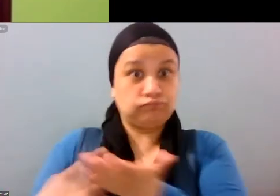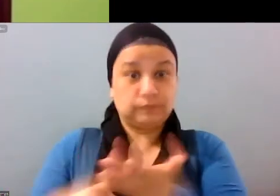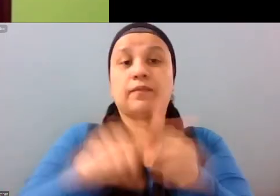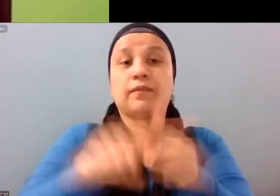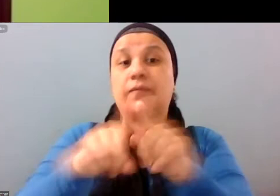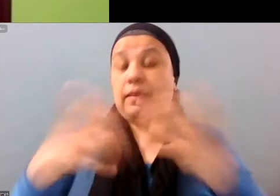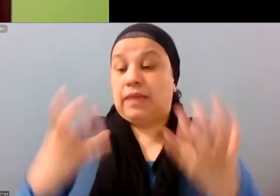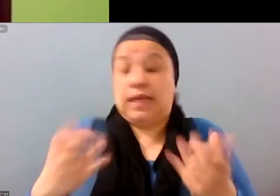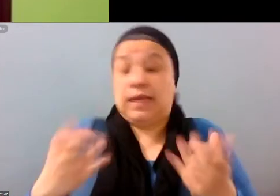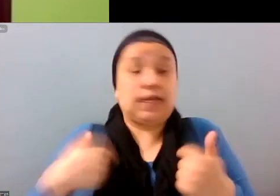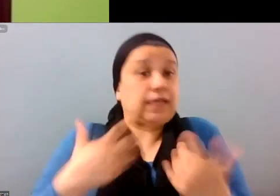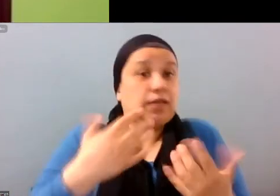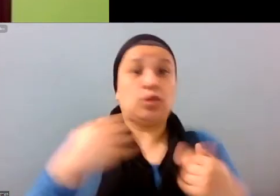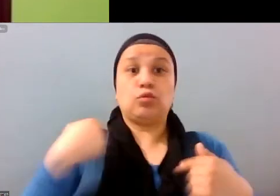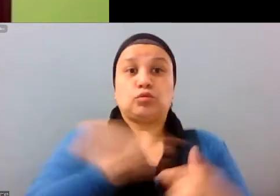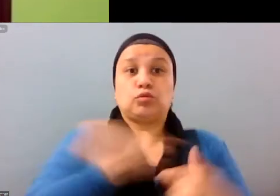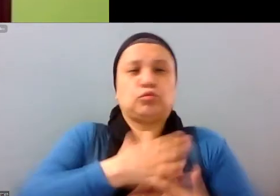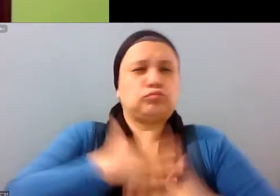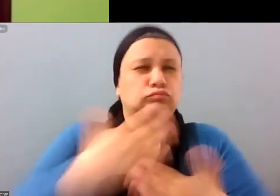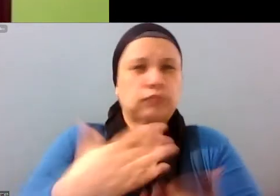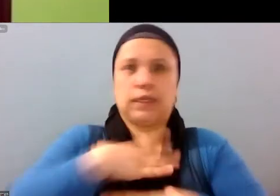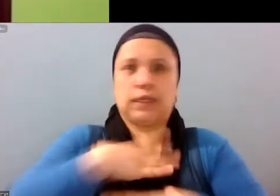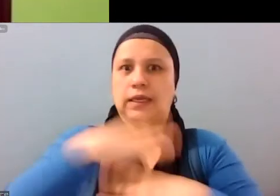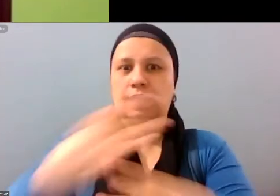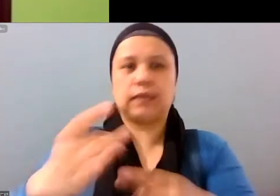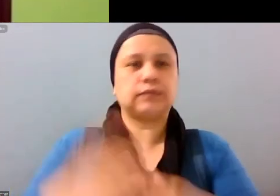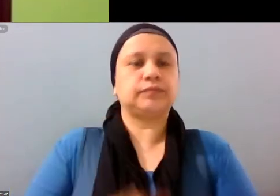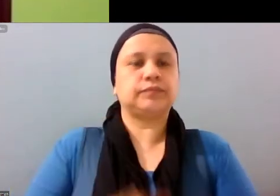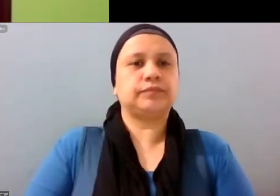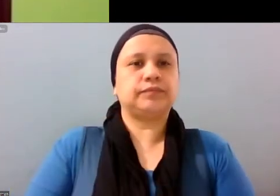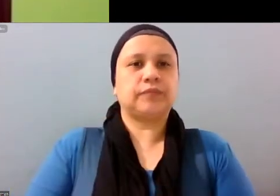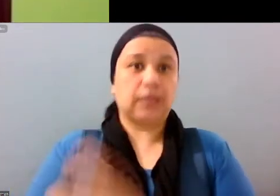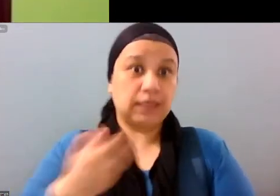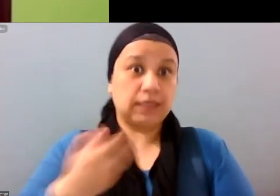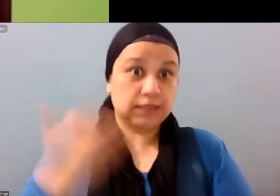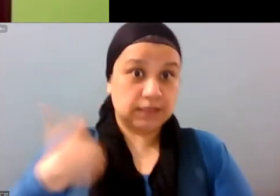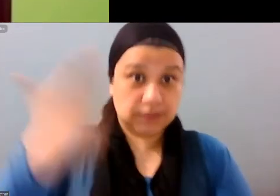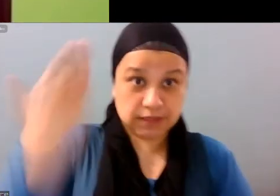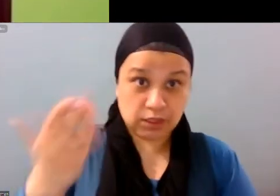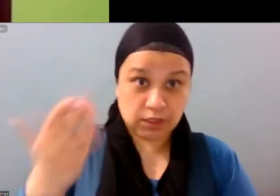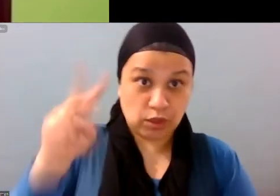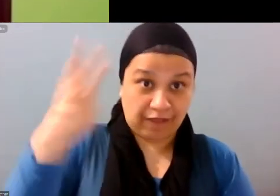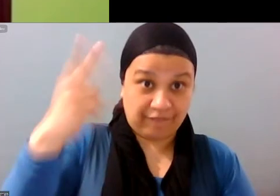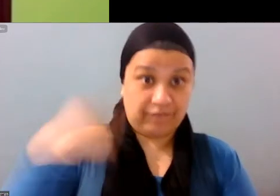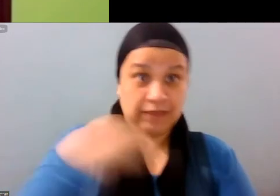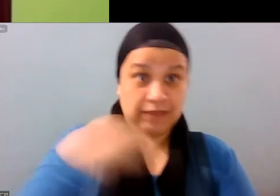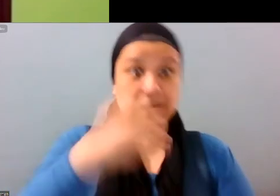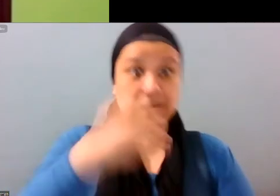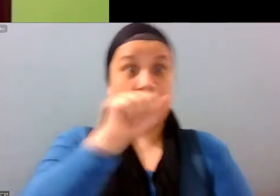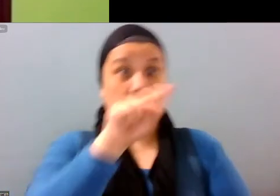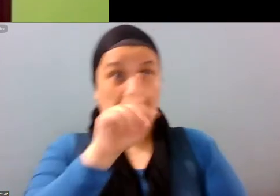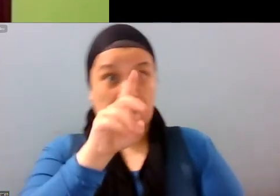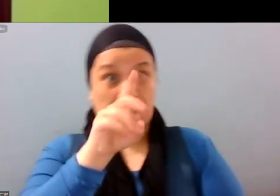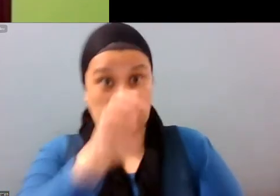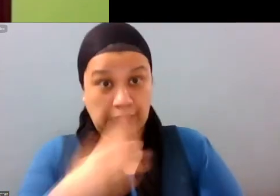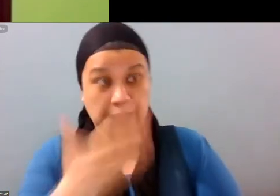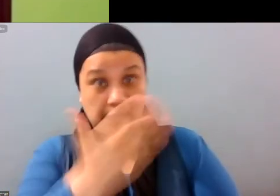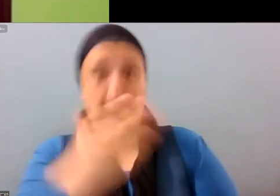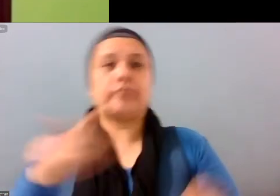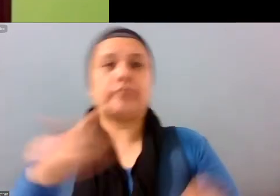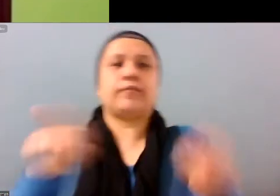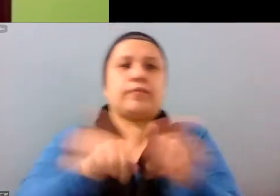nuestra anuencia nuestro interés a la señora viceministra al ANDE y a todos los